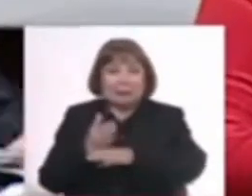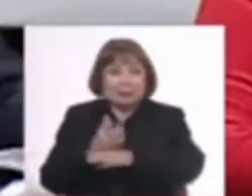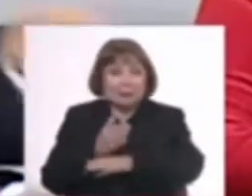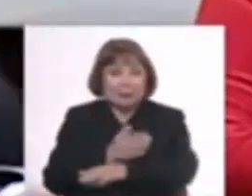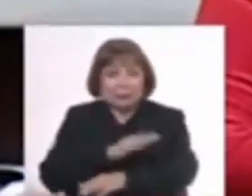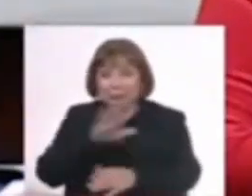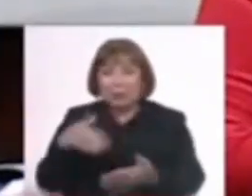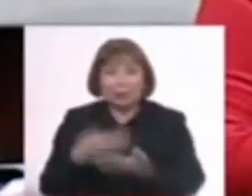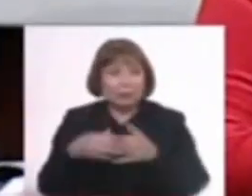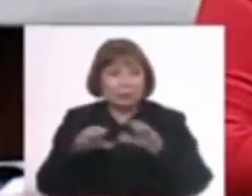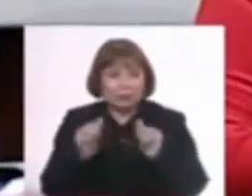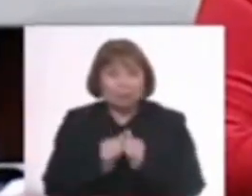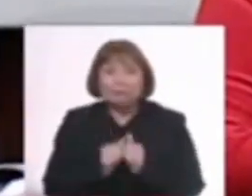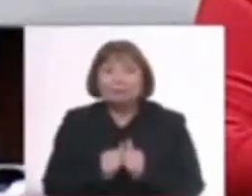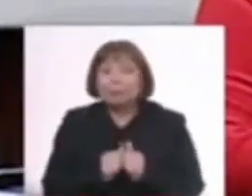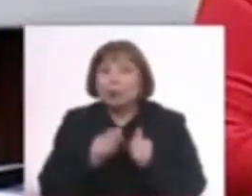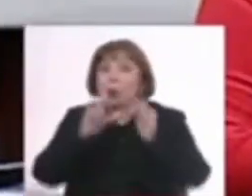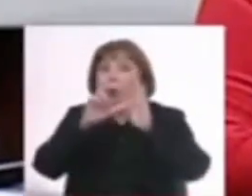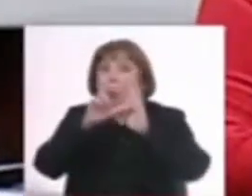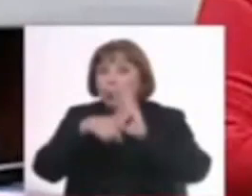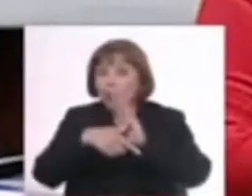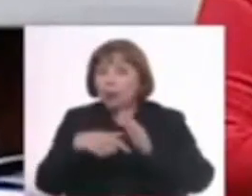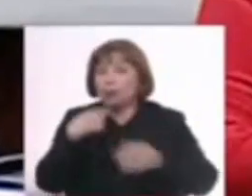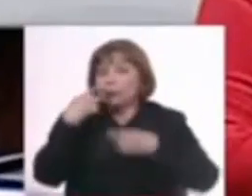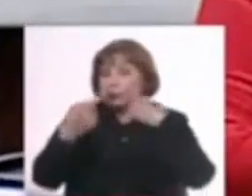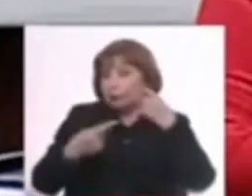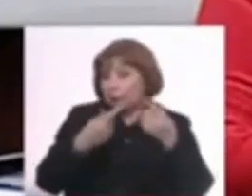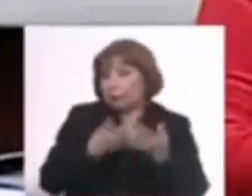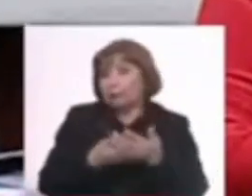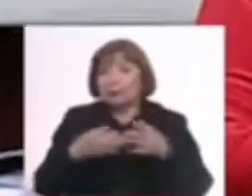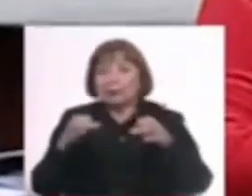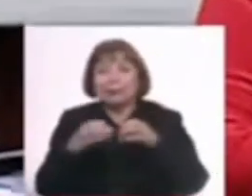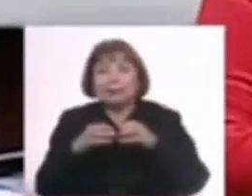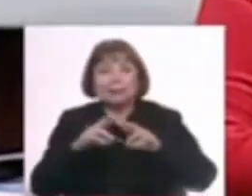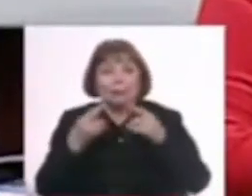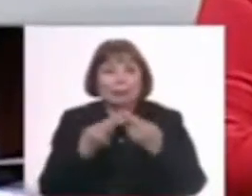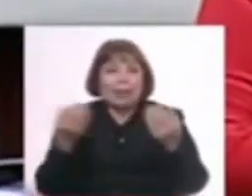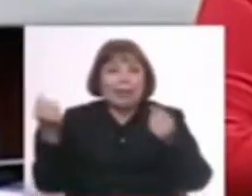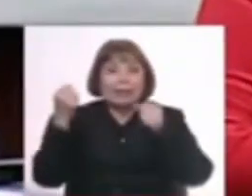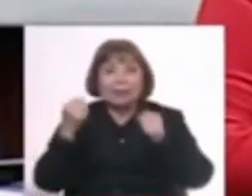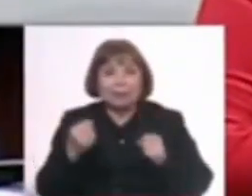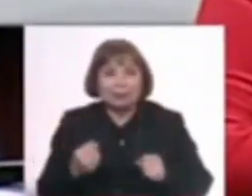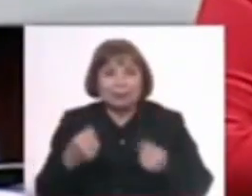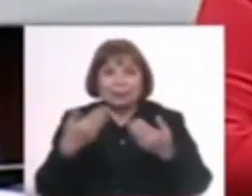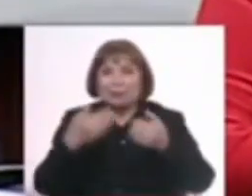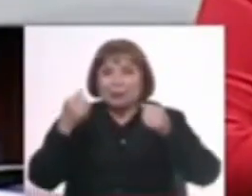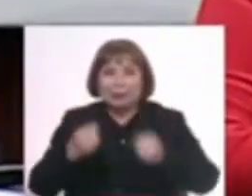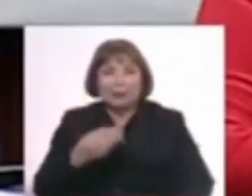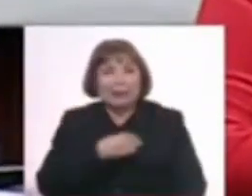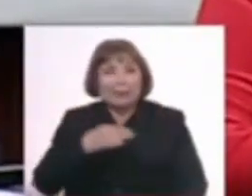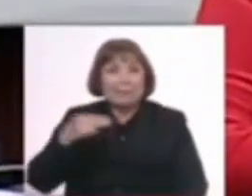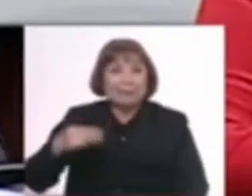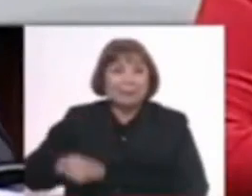todos estos hechos luego nos referimos a las relaciones que existen en el poder entre el poder ejecutivo